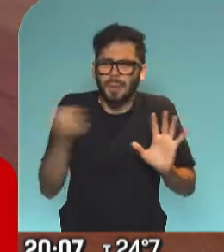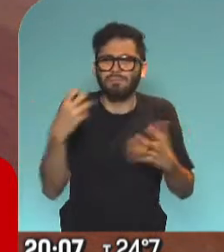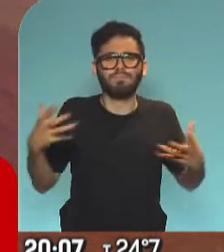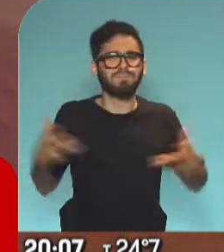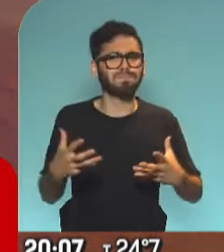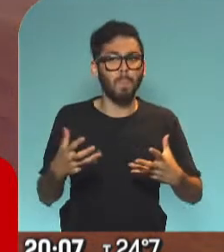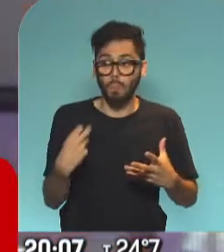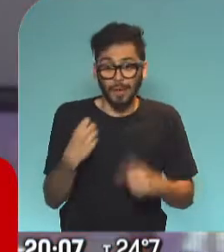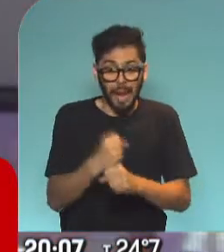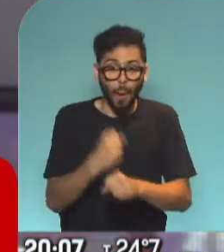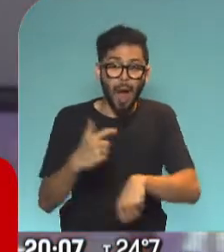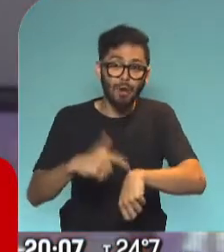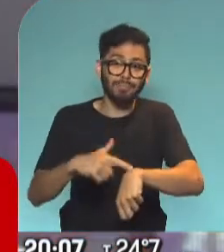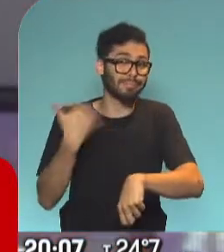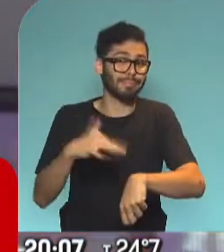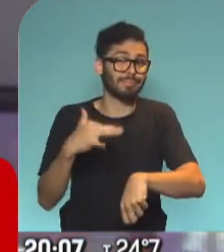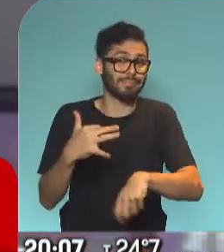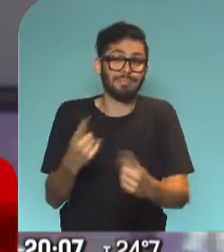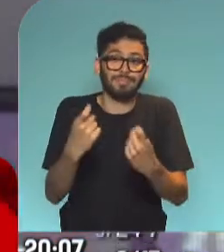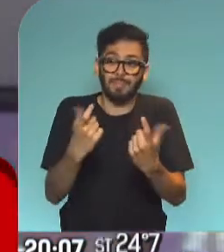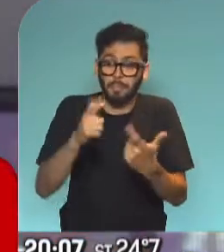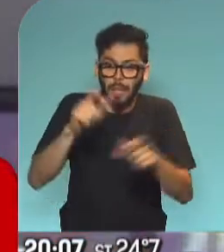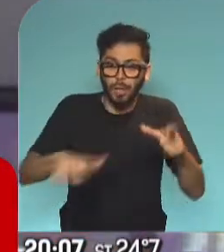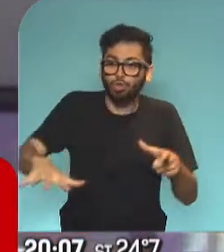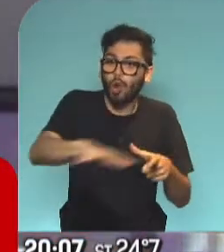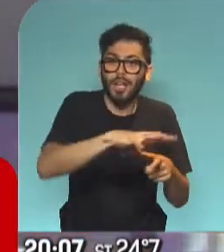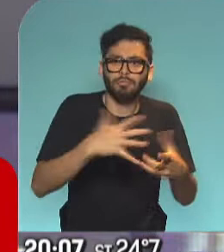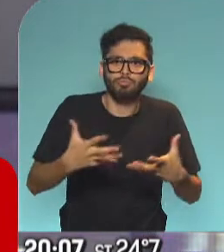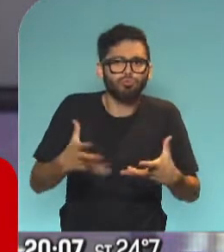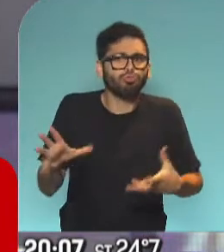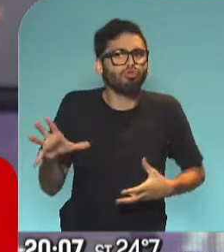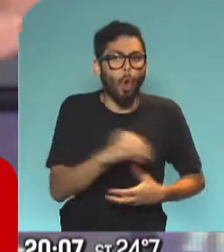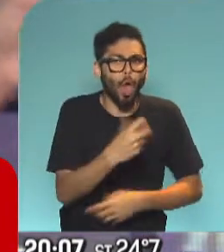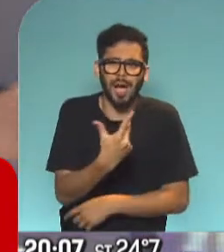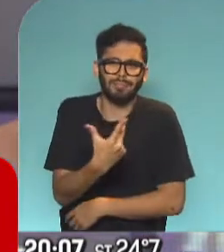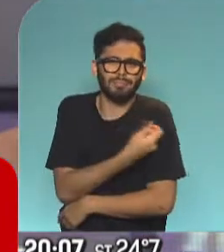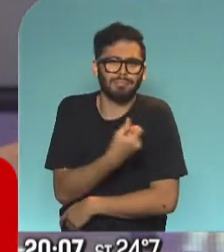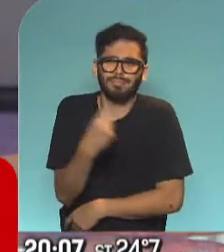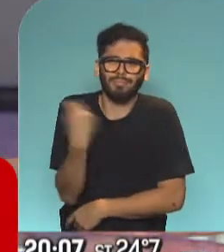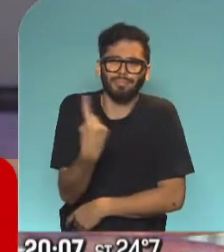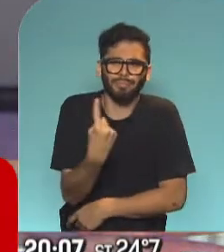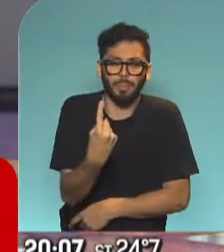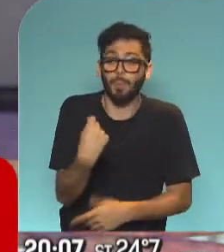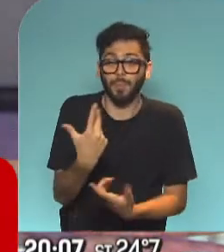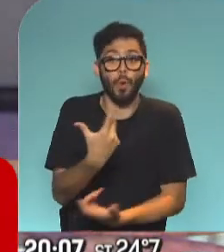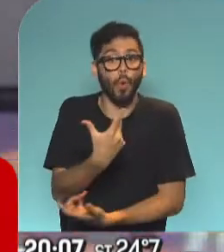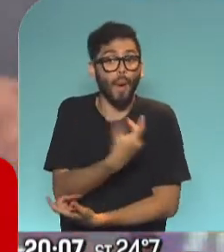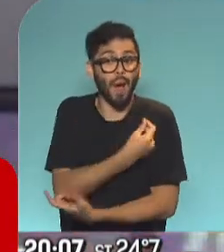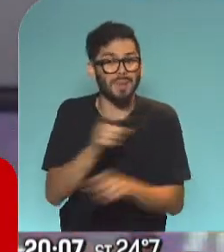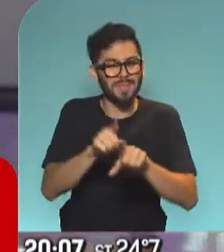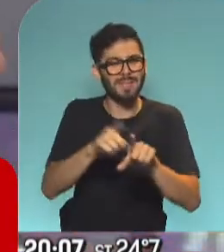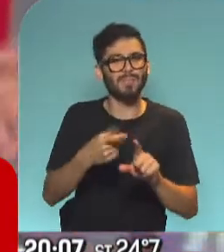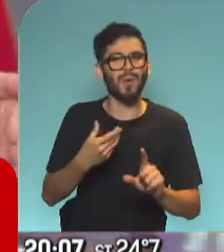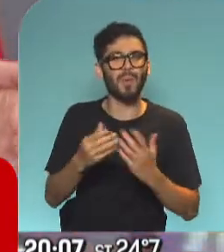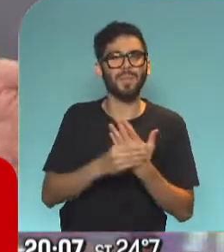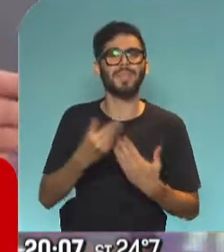decíamos, contra el reloj y para generar que toda la población pueda ir vacunándose lo antes posible. Una vacuna que también aclaraba Ginés González García